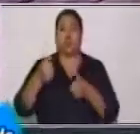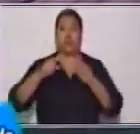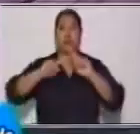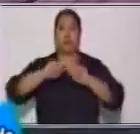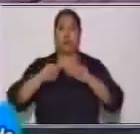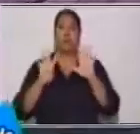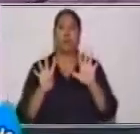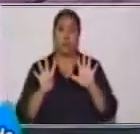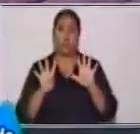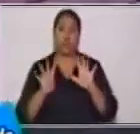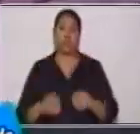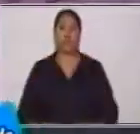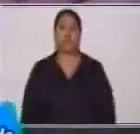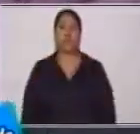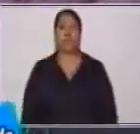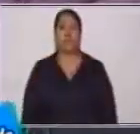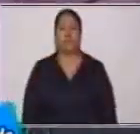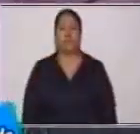9.